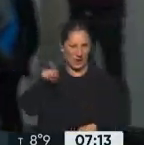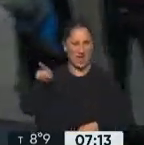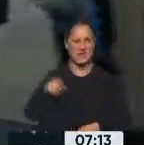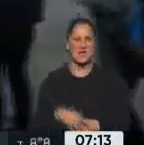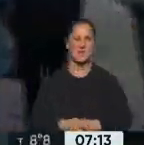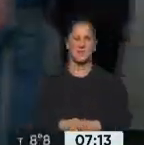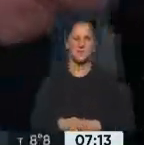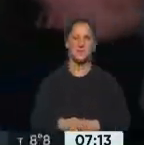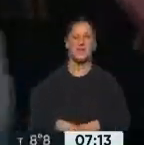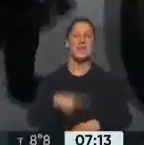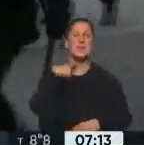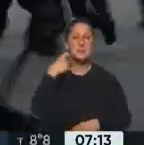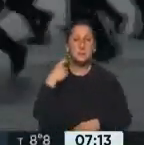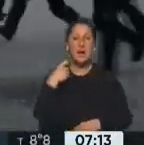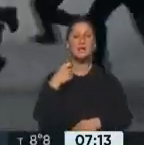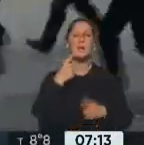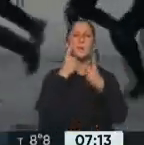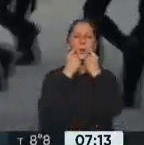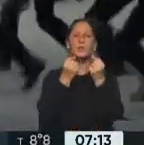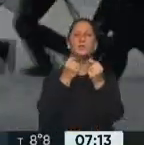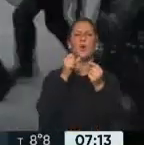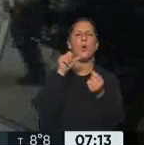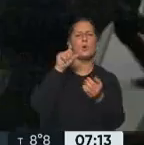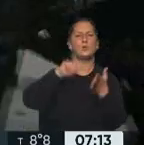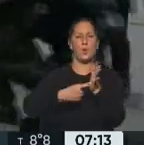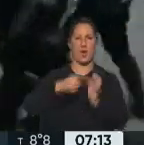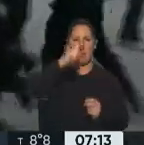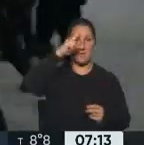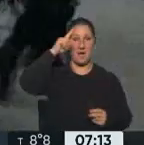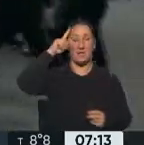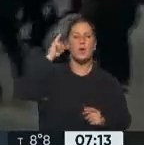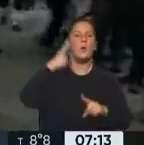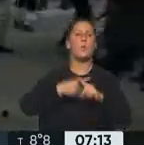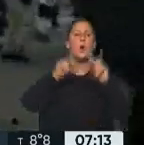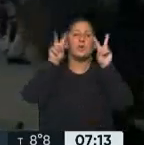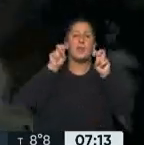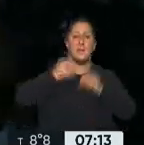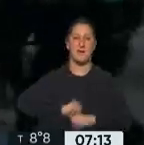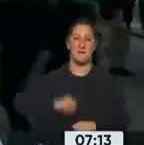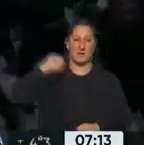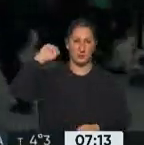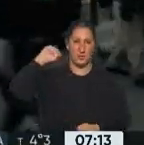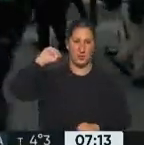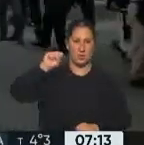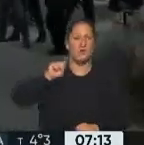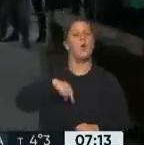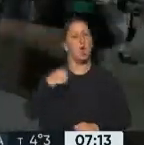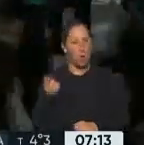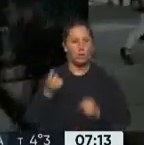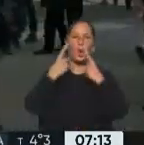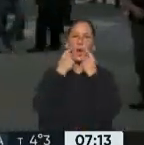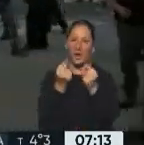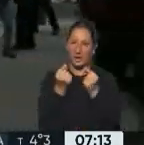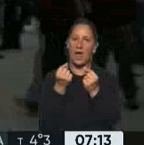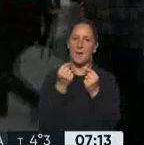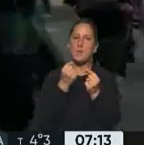En España se protestó en Madrid justamente por el tema de la inflación, otro de los reclamos que cruzaron